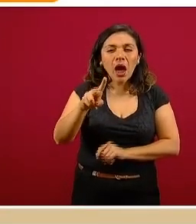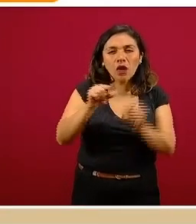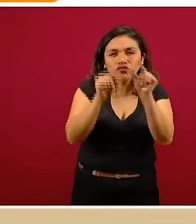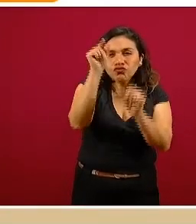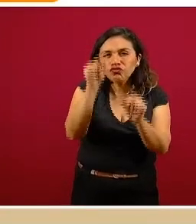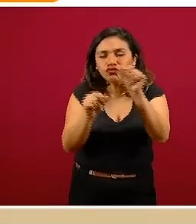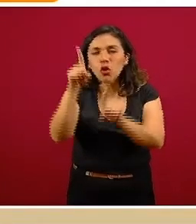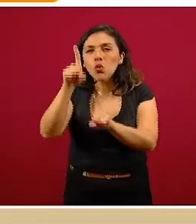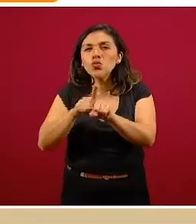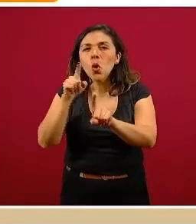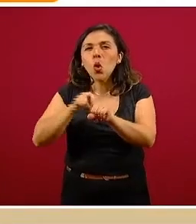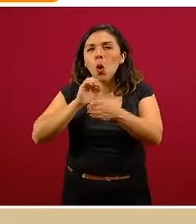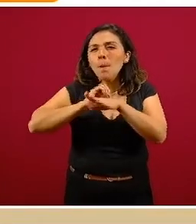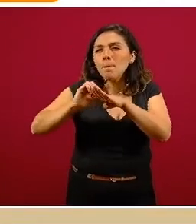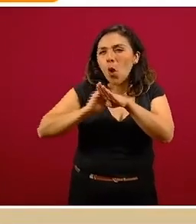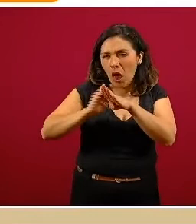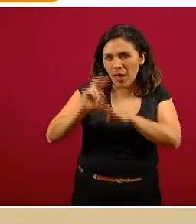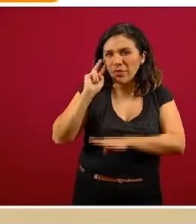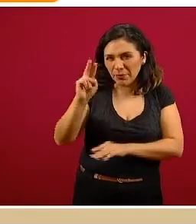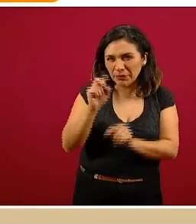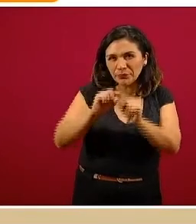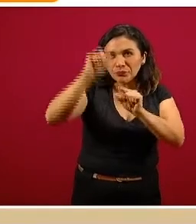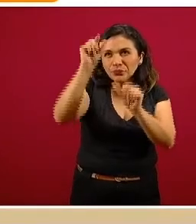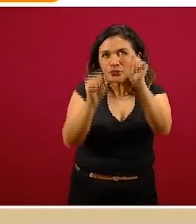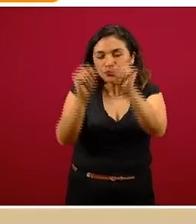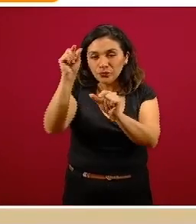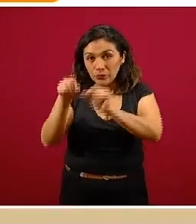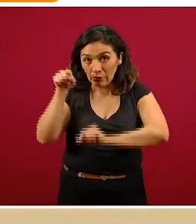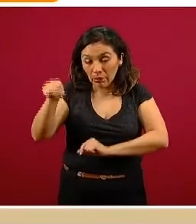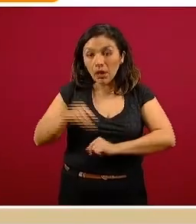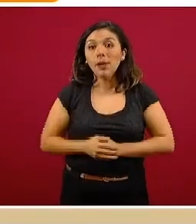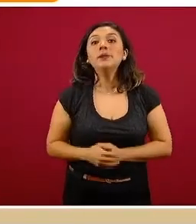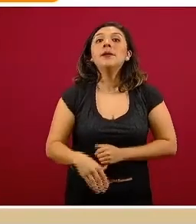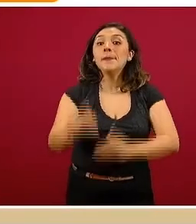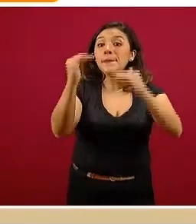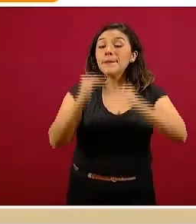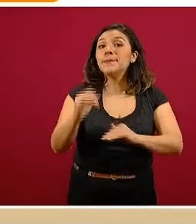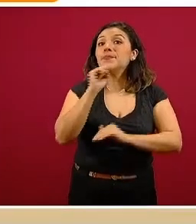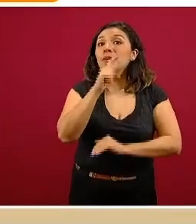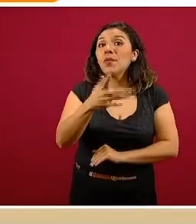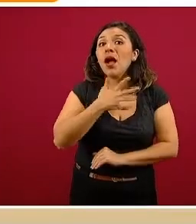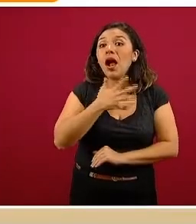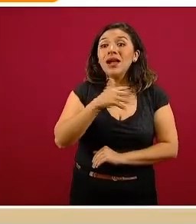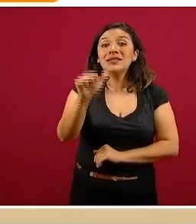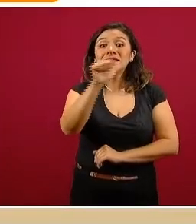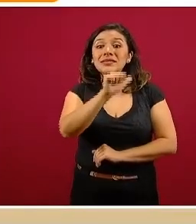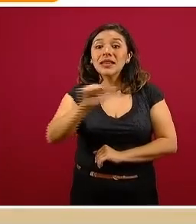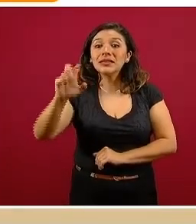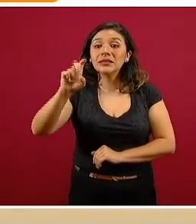las barras de color morado en la parte superior. Pero también tenemos